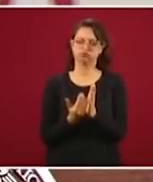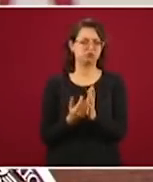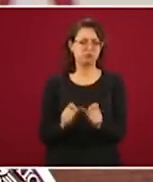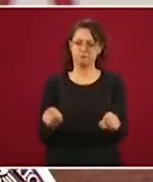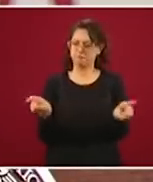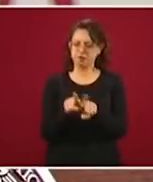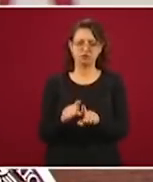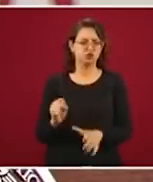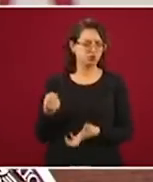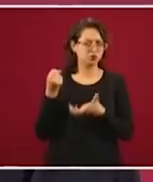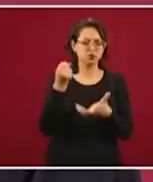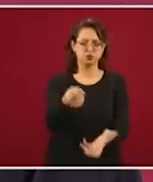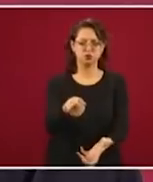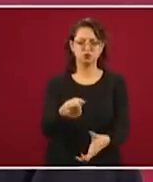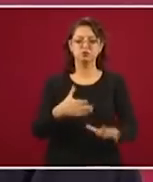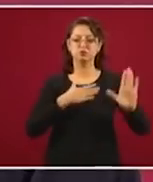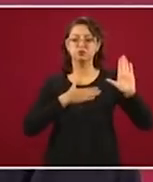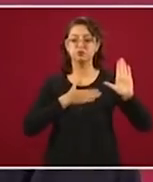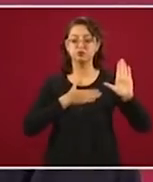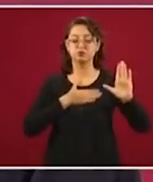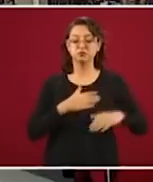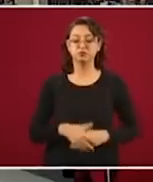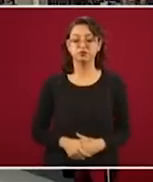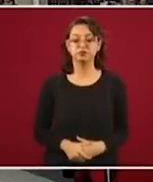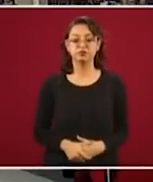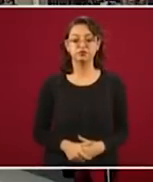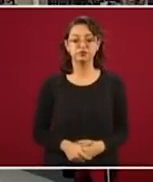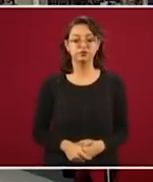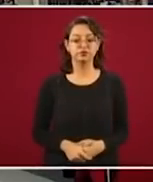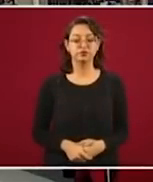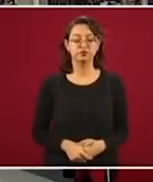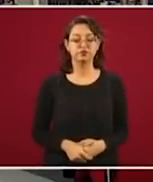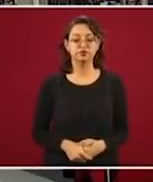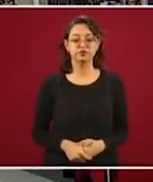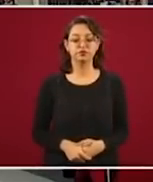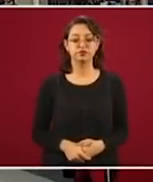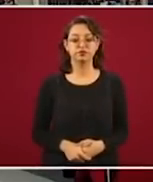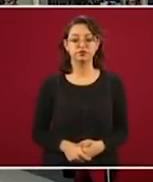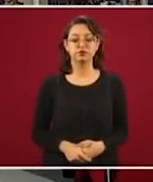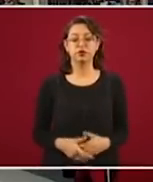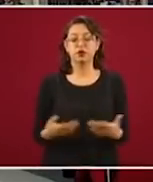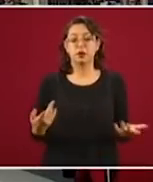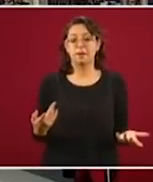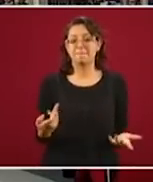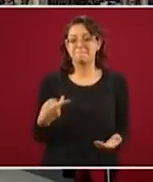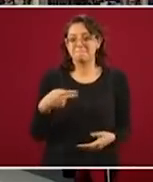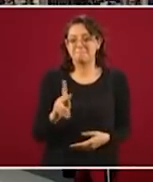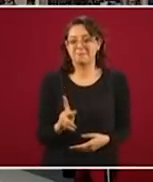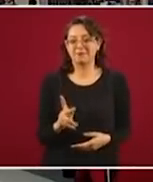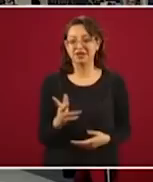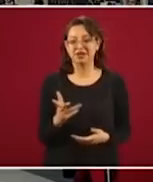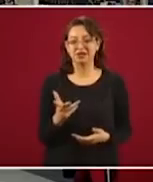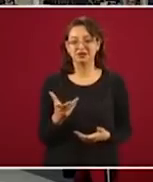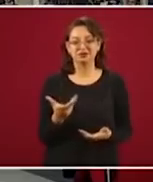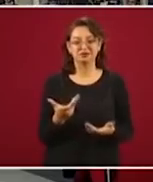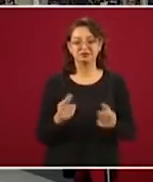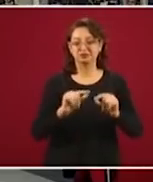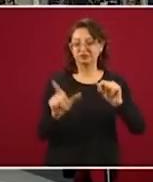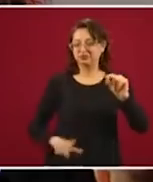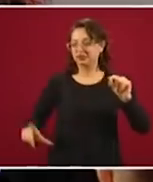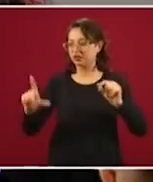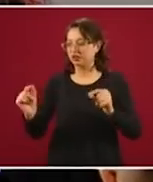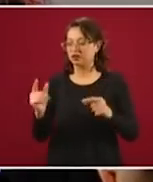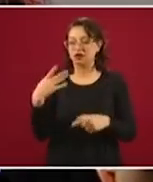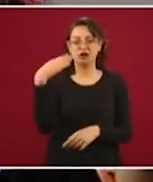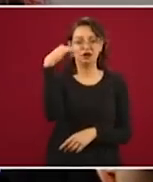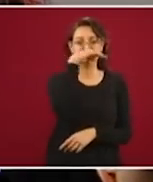Ese es mi compromiso. Pero hasta hoy en ningún lugar del país se ha garantizado la gratuidad con los recursos disponibles, ¿no? Con lo